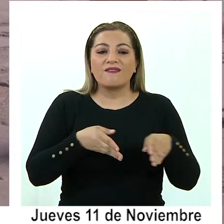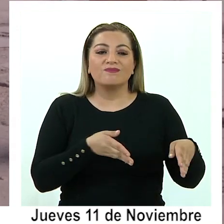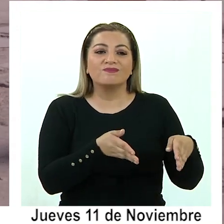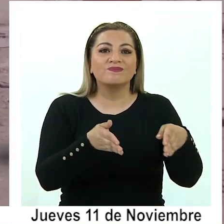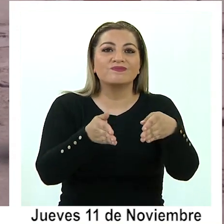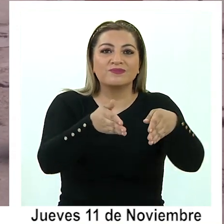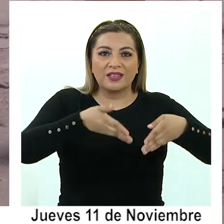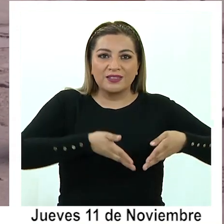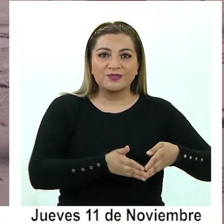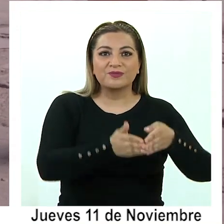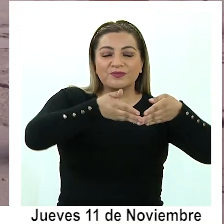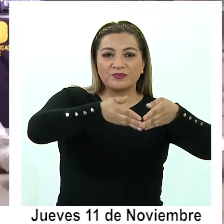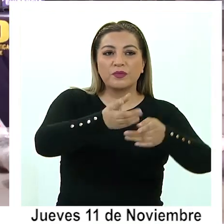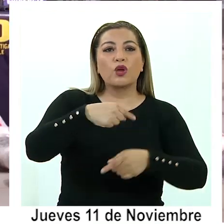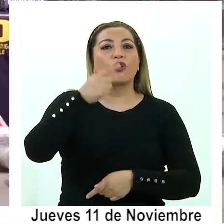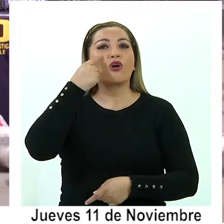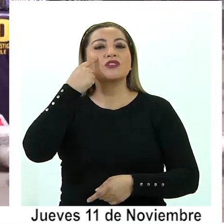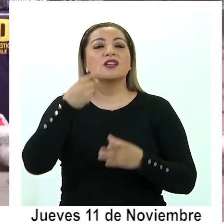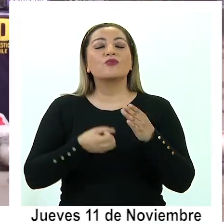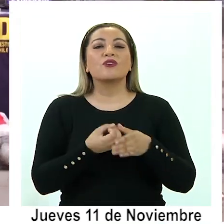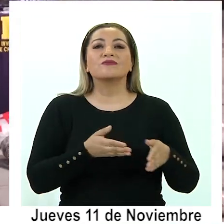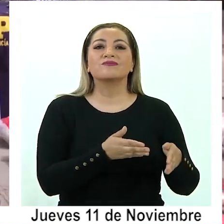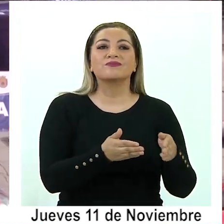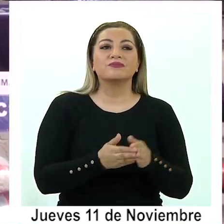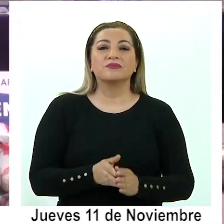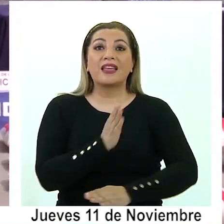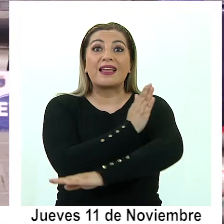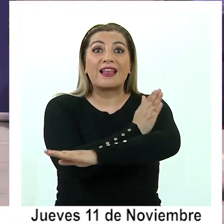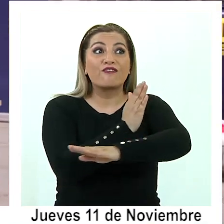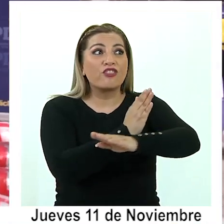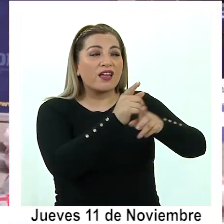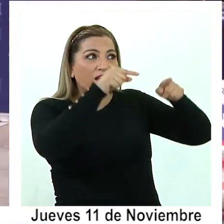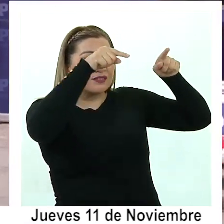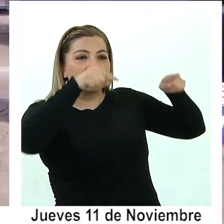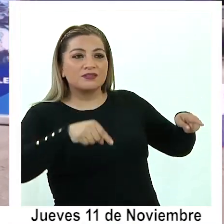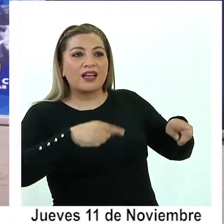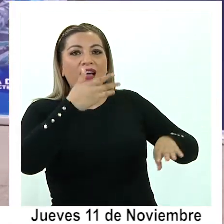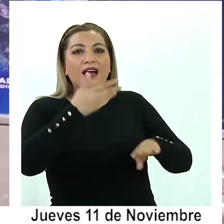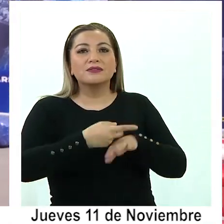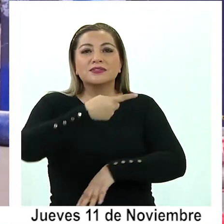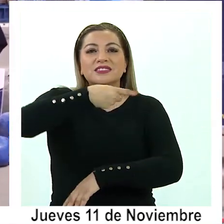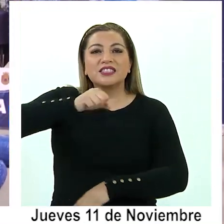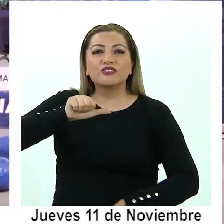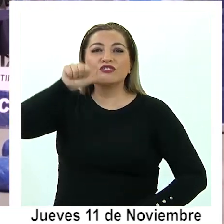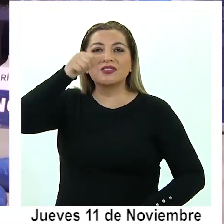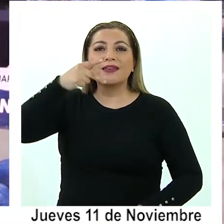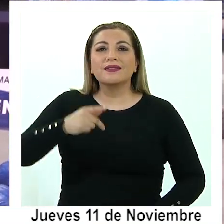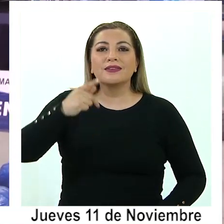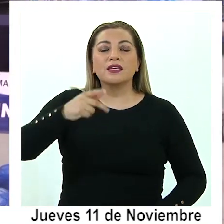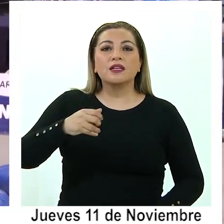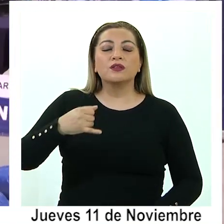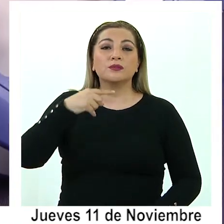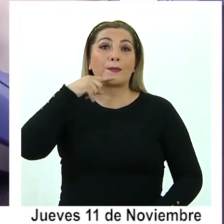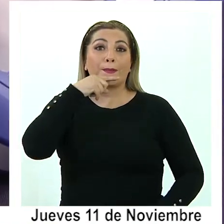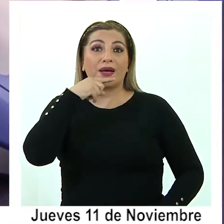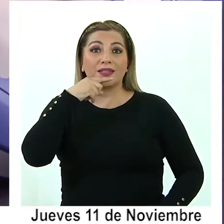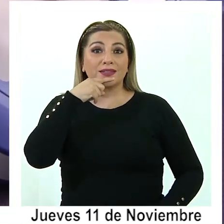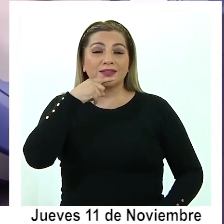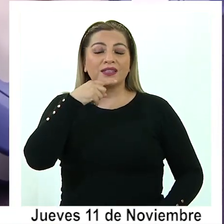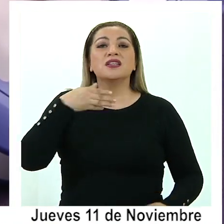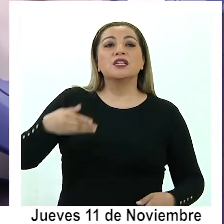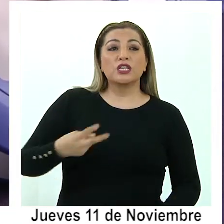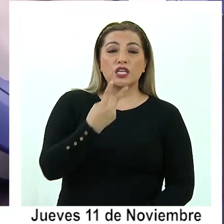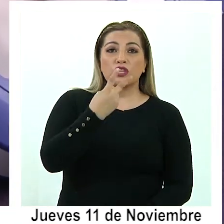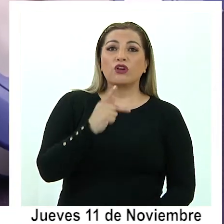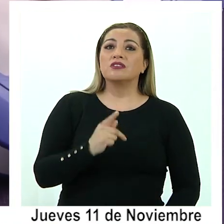trata de conocer nuevas rutas. En la bodega del navío se encontraron 106 kilos de marihuana tipo creepy y 2 kilos